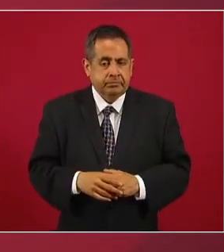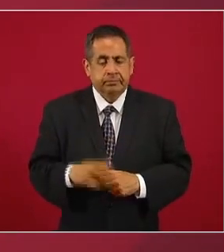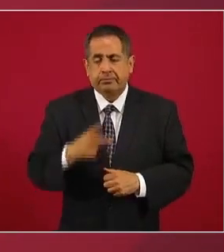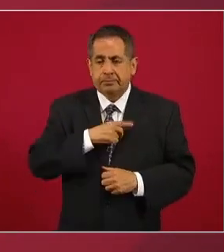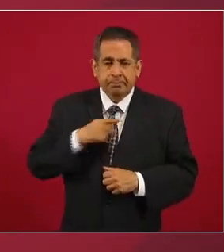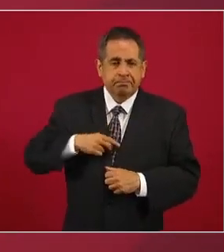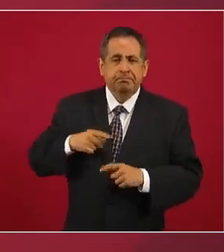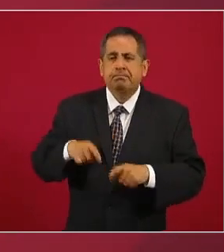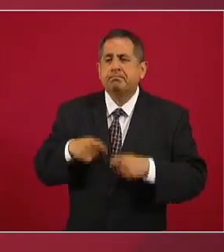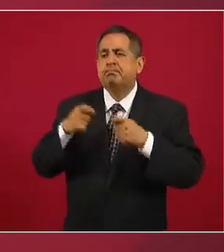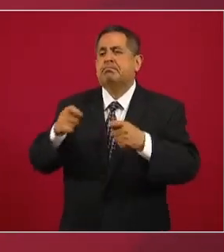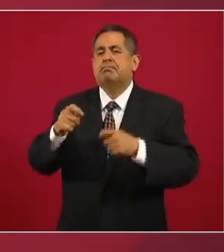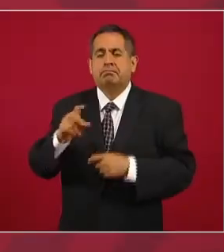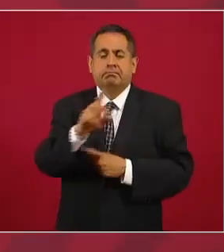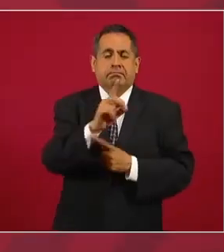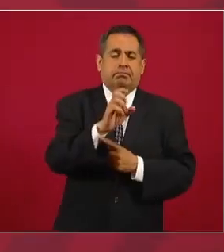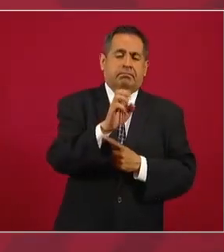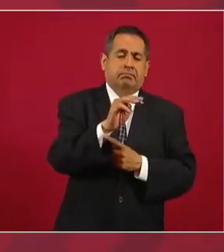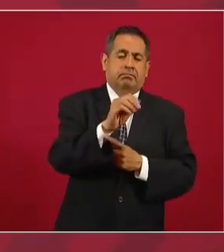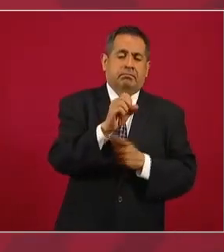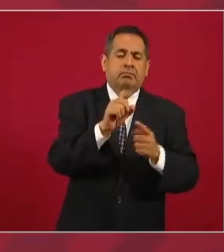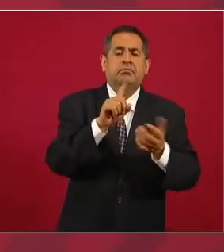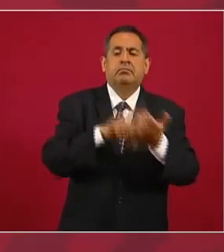Demos pueblo, kratos poder,